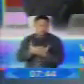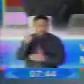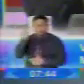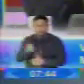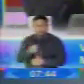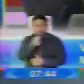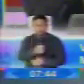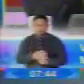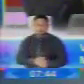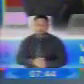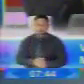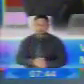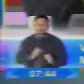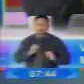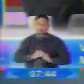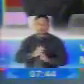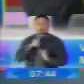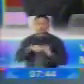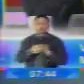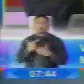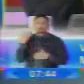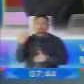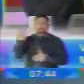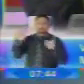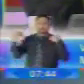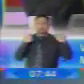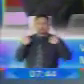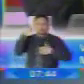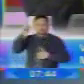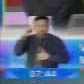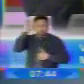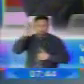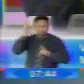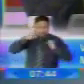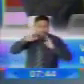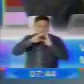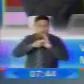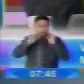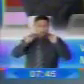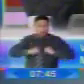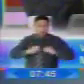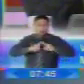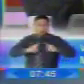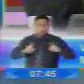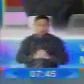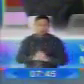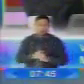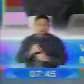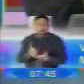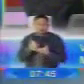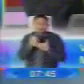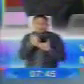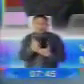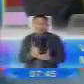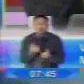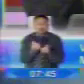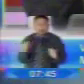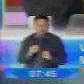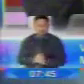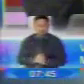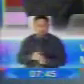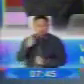cultura, cómo hacer un concierto, cómo ir al teatro, cómo ir al cine. Pese a que tenemos protocolos, pero son protocolos que ayudan a sobrevivir. Hay